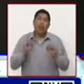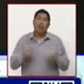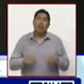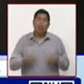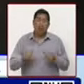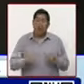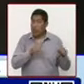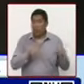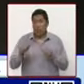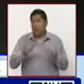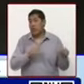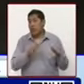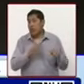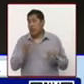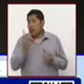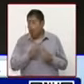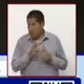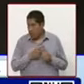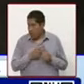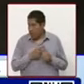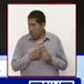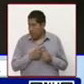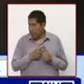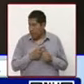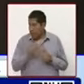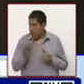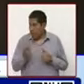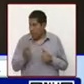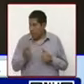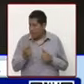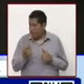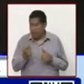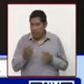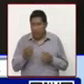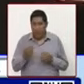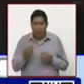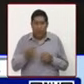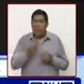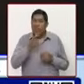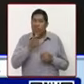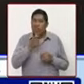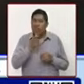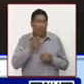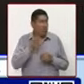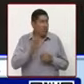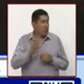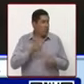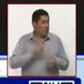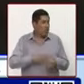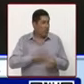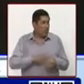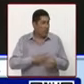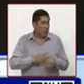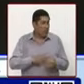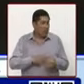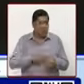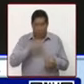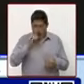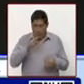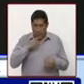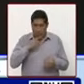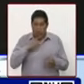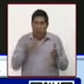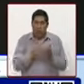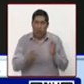poder tomar acciones. Lo primero es, ¿no?, expulsar a quienes han estado en su momento incursionando de